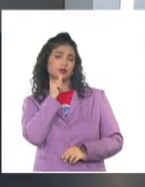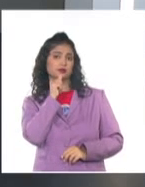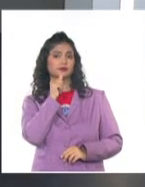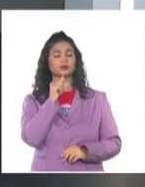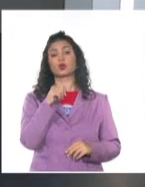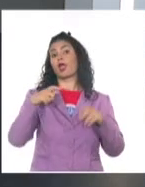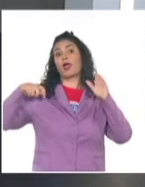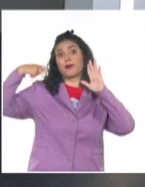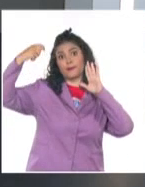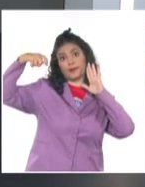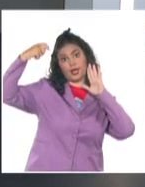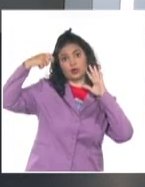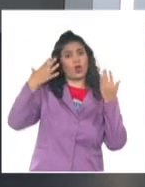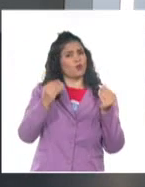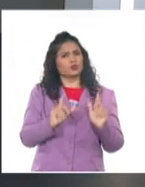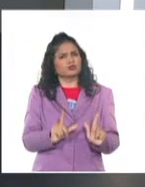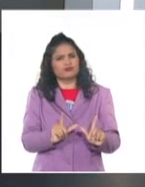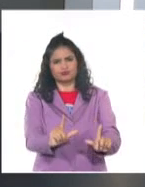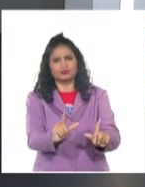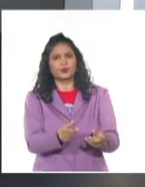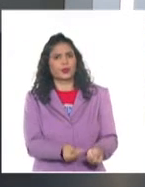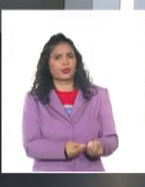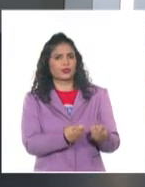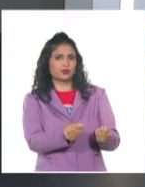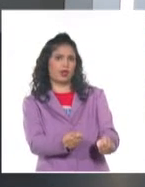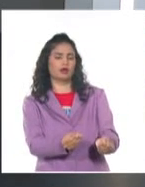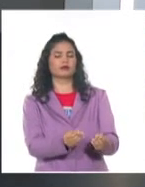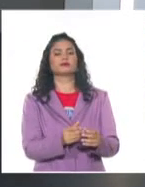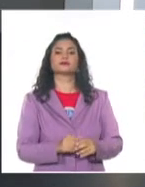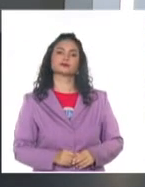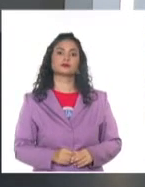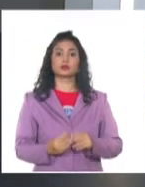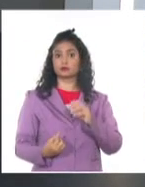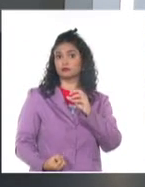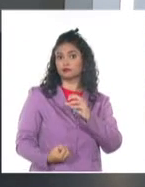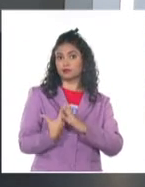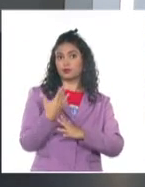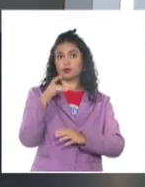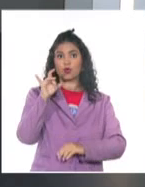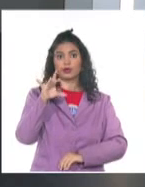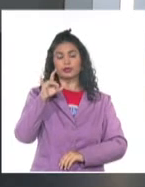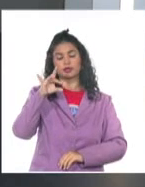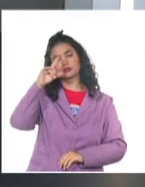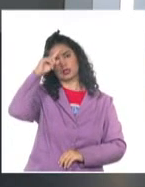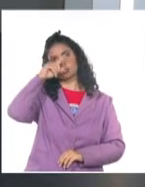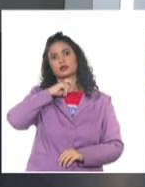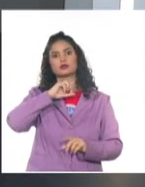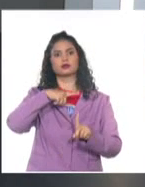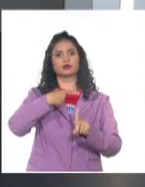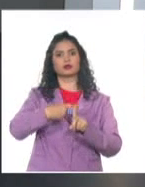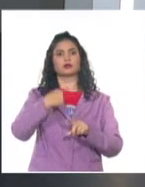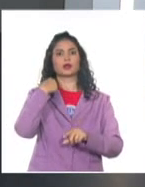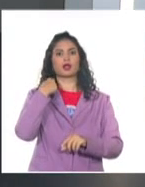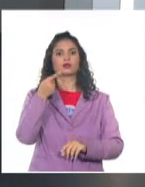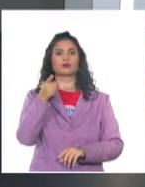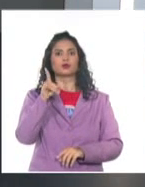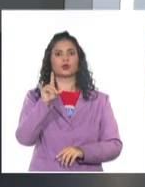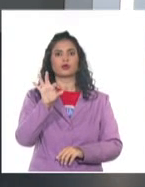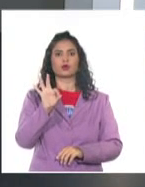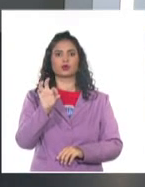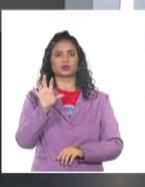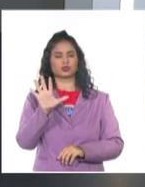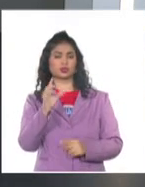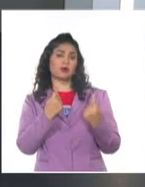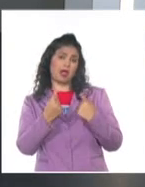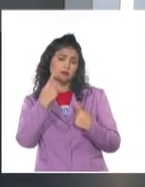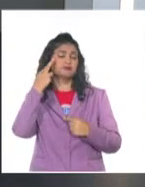película multipremiada y estrenada justo un 15 de septiembre del año 1985 y que seguramente se mantiene en